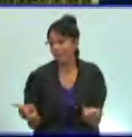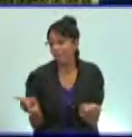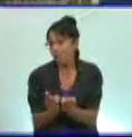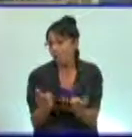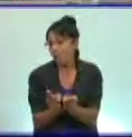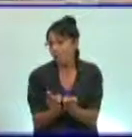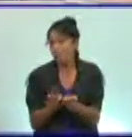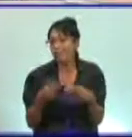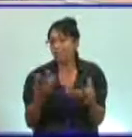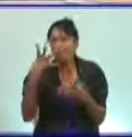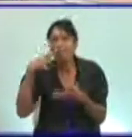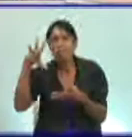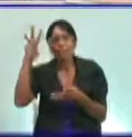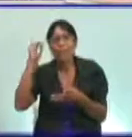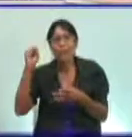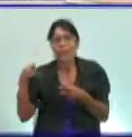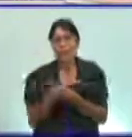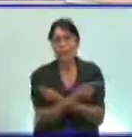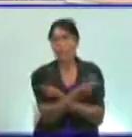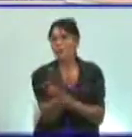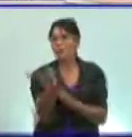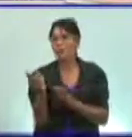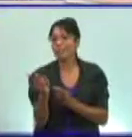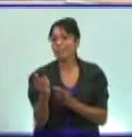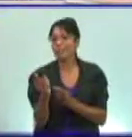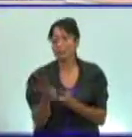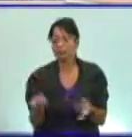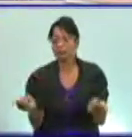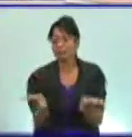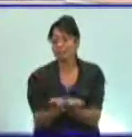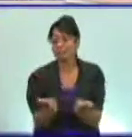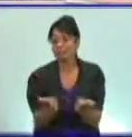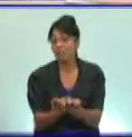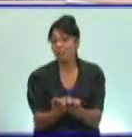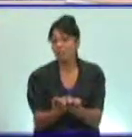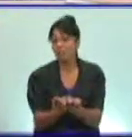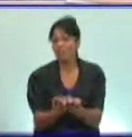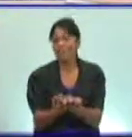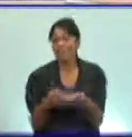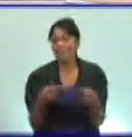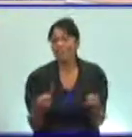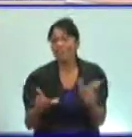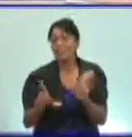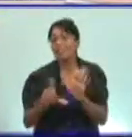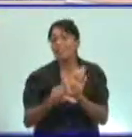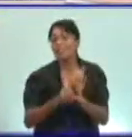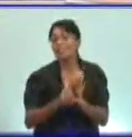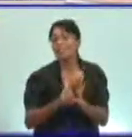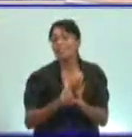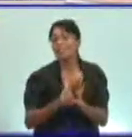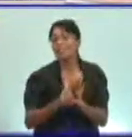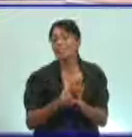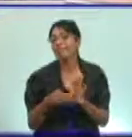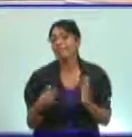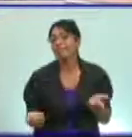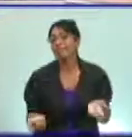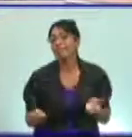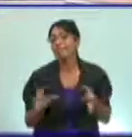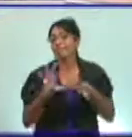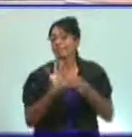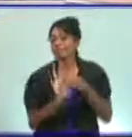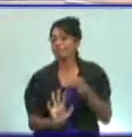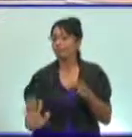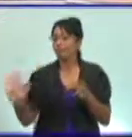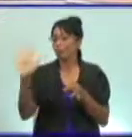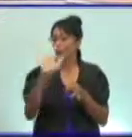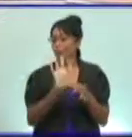ustedes deben hacer un resumen de cómo se ponen de manifiesto las leyes de geográficas de